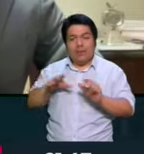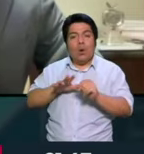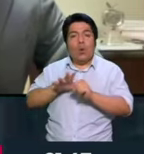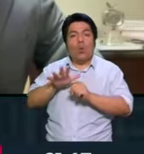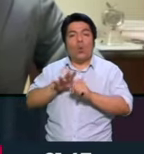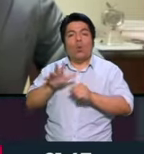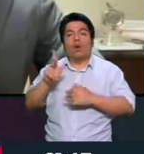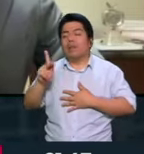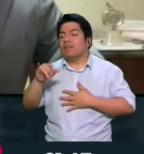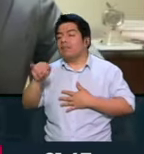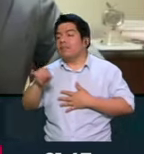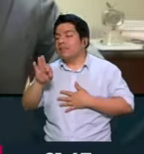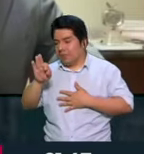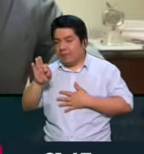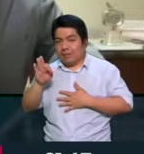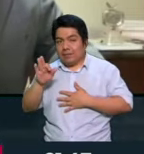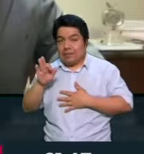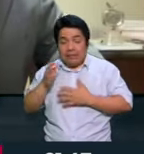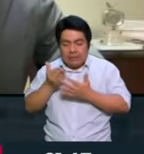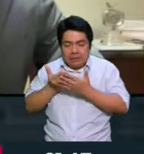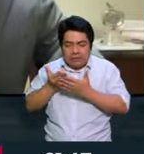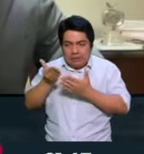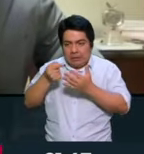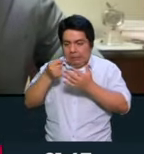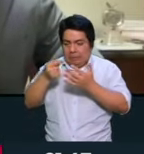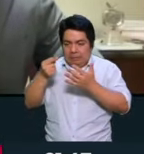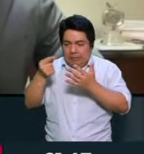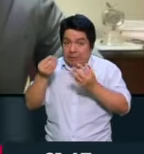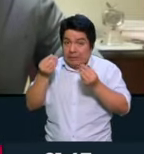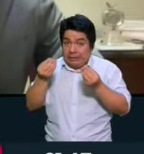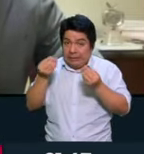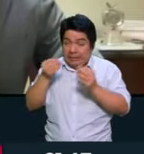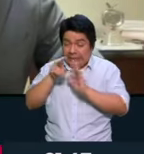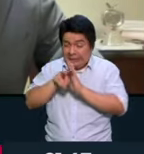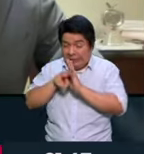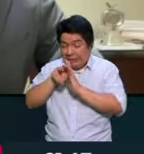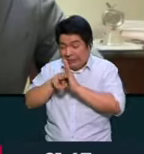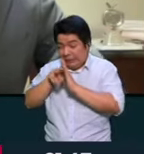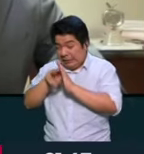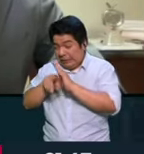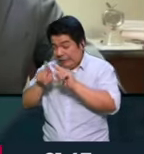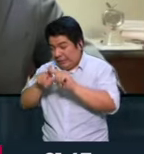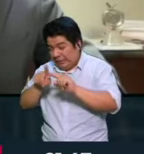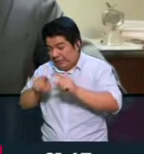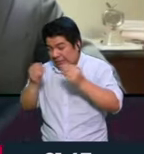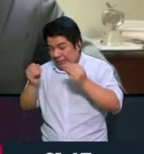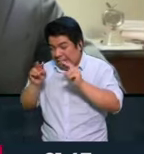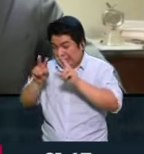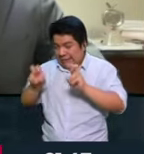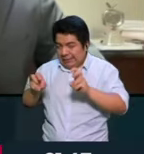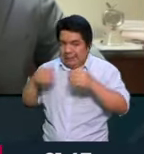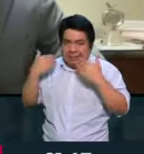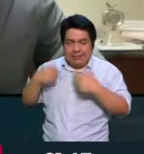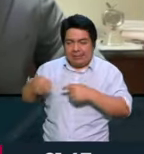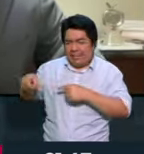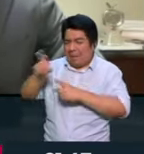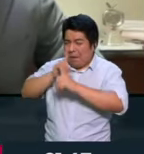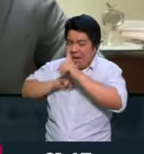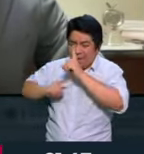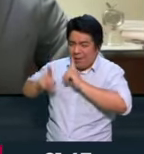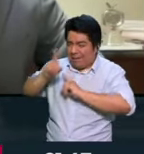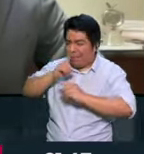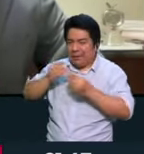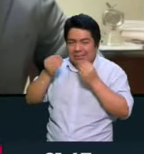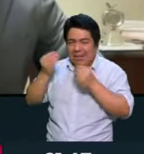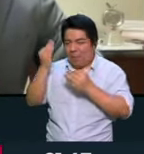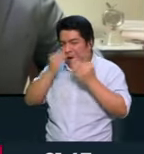la reforma al Poder Judicial, hemos presentado varios videos sobre este tema porque vaya que ha habido noticias falsas.